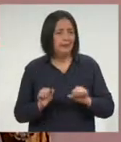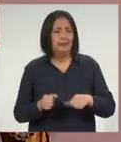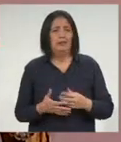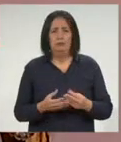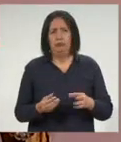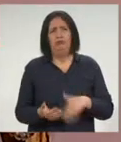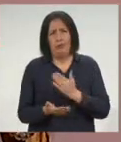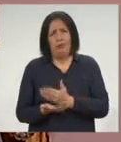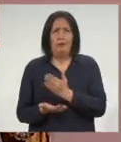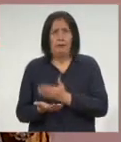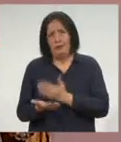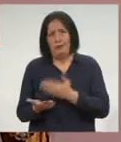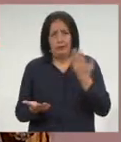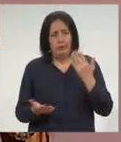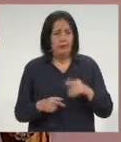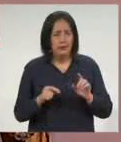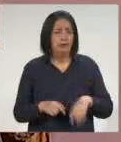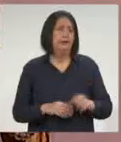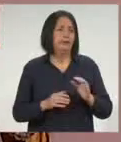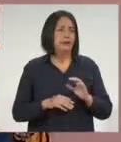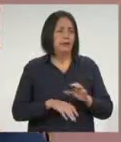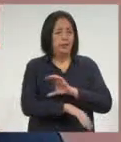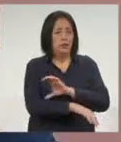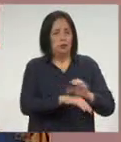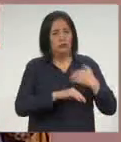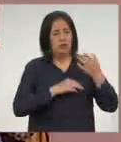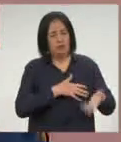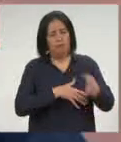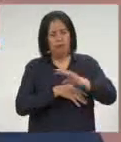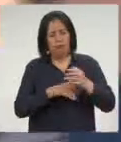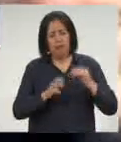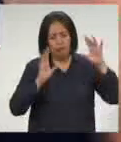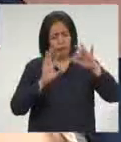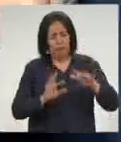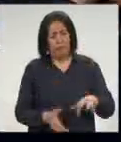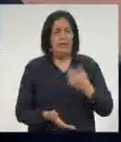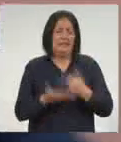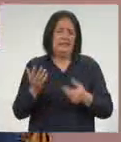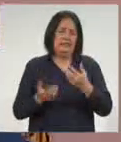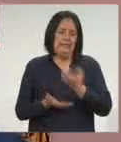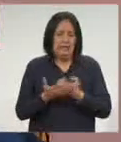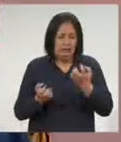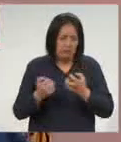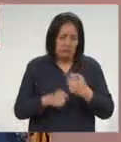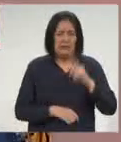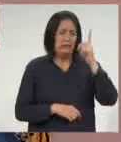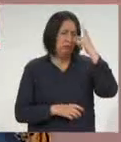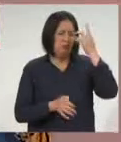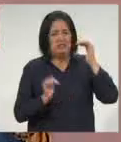tantos problemas que hemos tenido el niño costero las situaciones económicas que hemos tenido políticas también